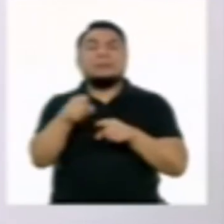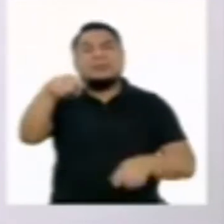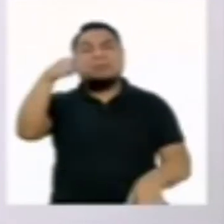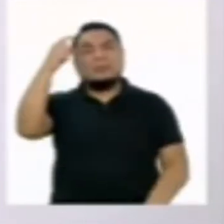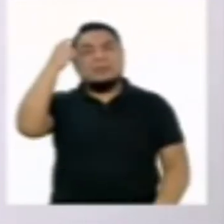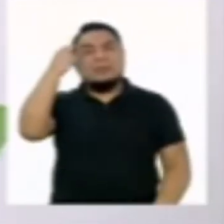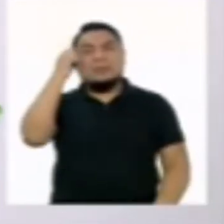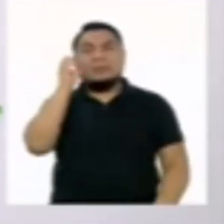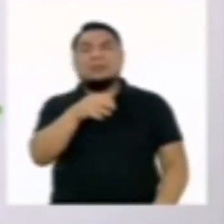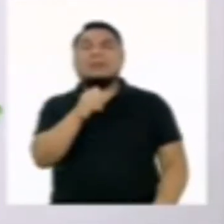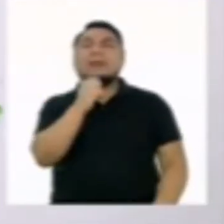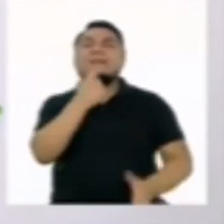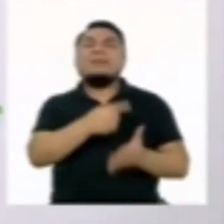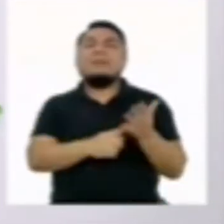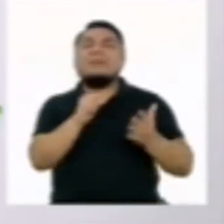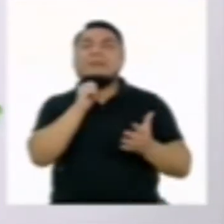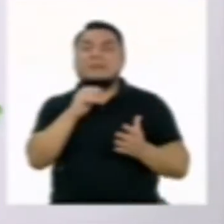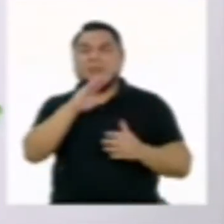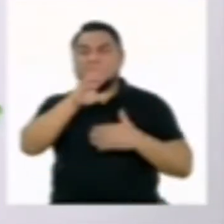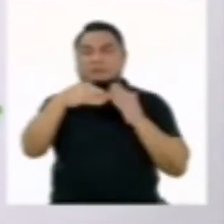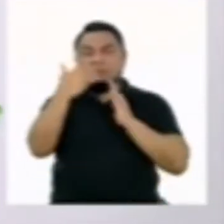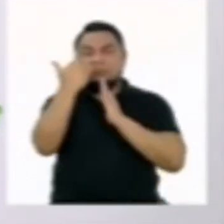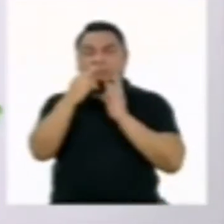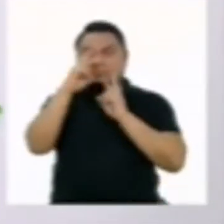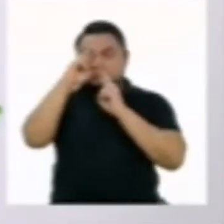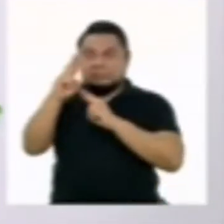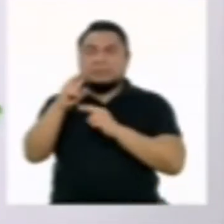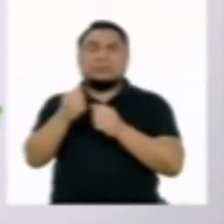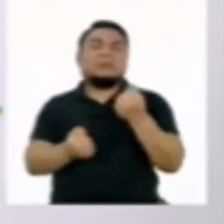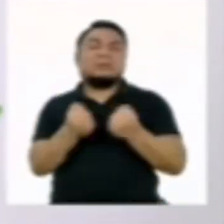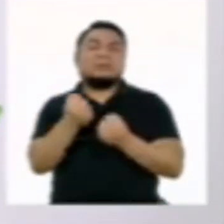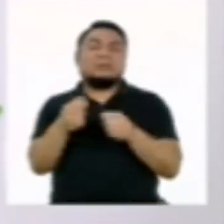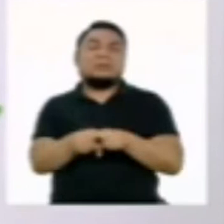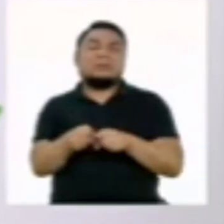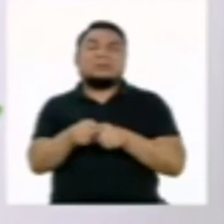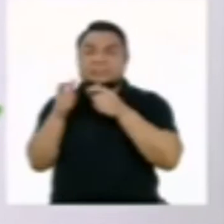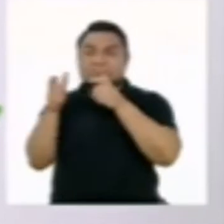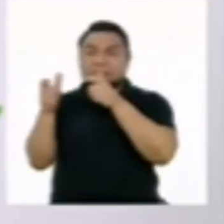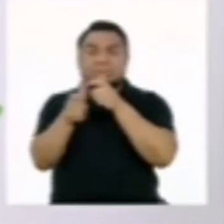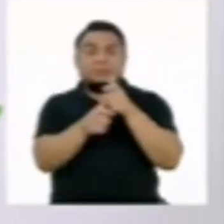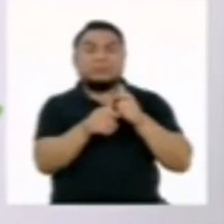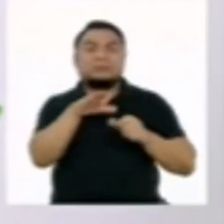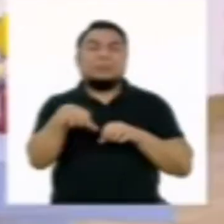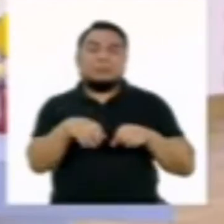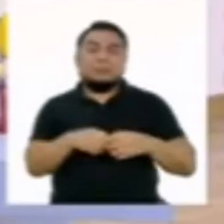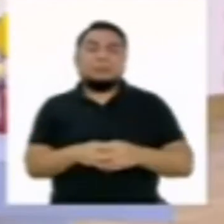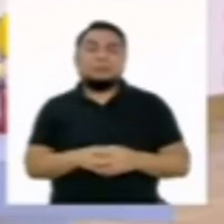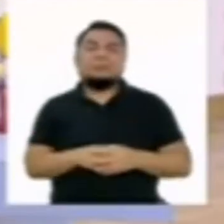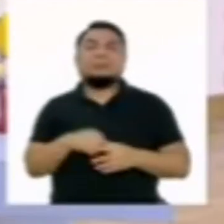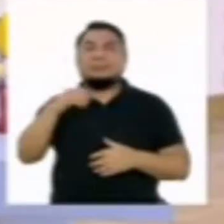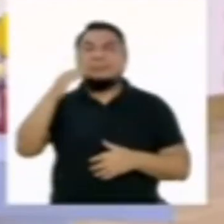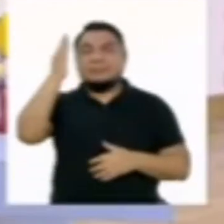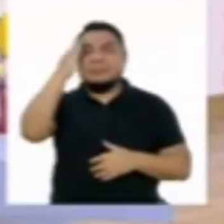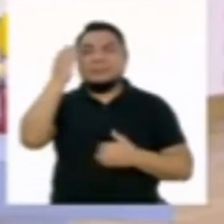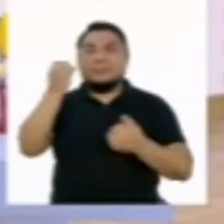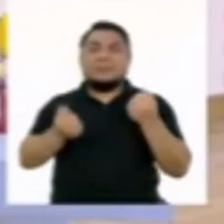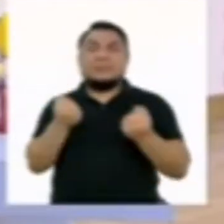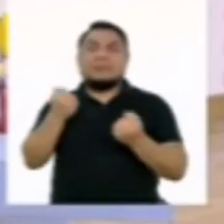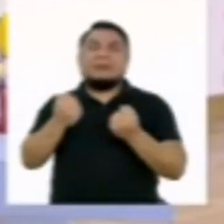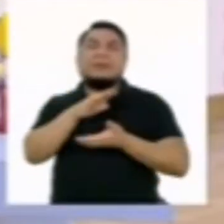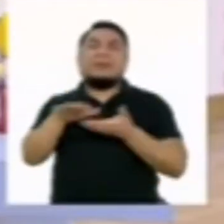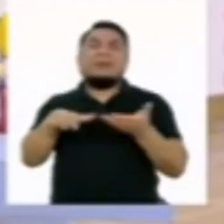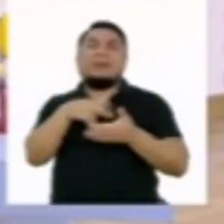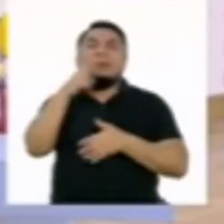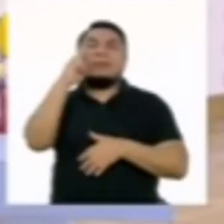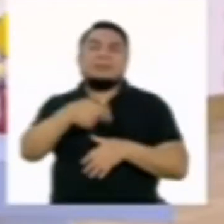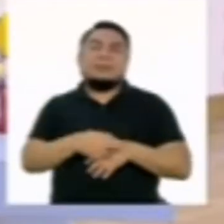debemos mencionar que hace falta una estricta regulación del transporte y la supervisión de su cumplimiento. Sabemos que el transporte informal